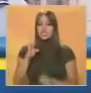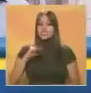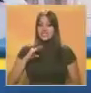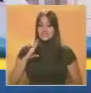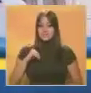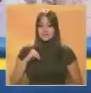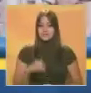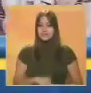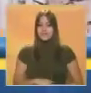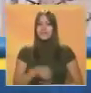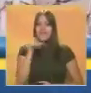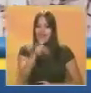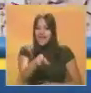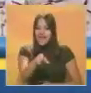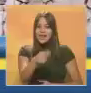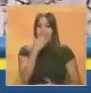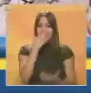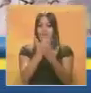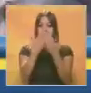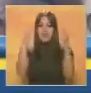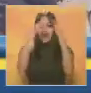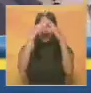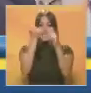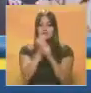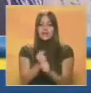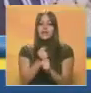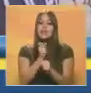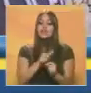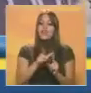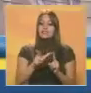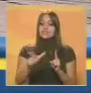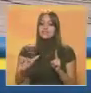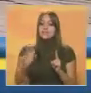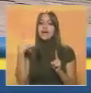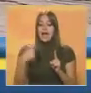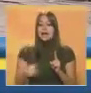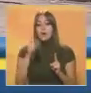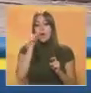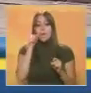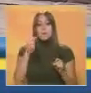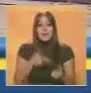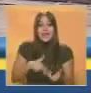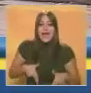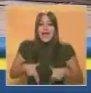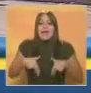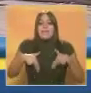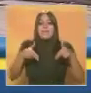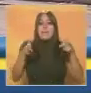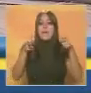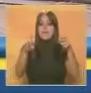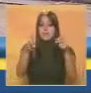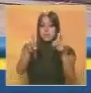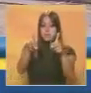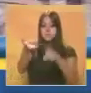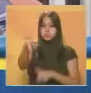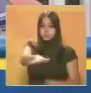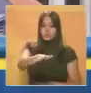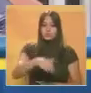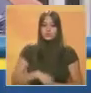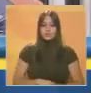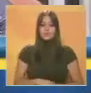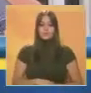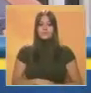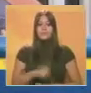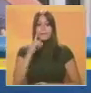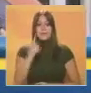CICPC. Él mismo se encontraba en el frente de su casa esperando un taxi cuando fue abordado por sujetos armados quienes le dispararon. Bueno,